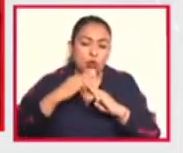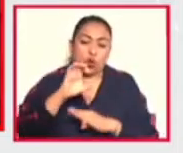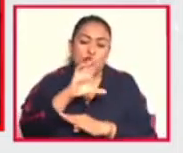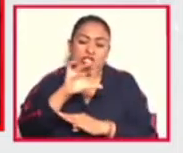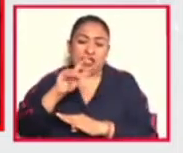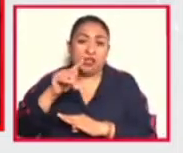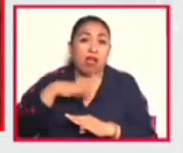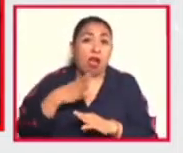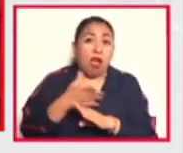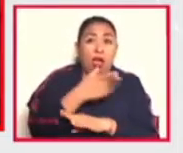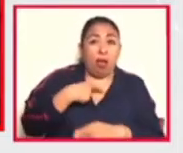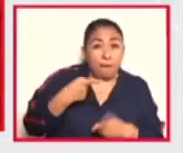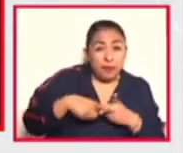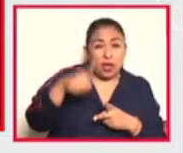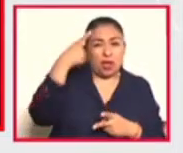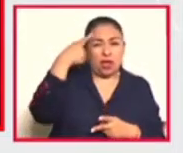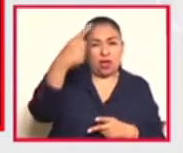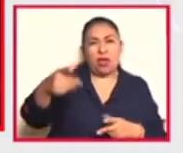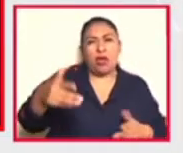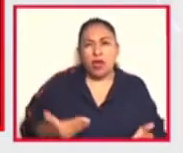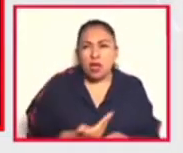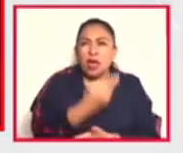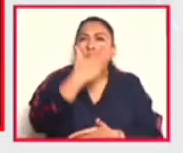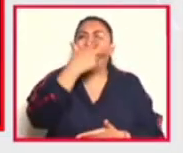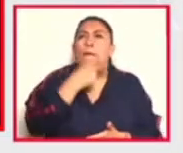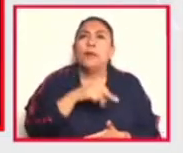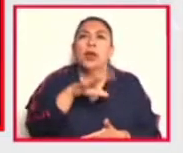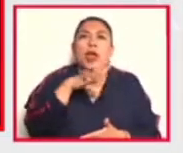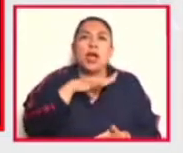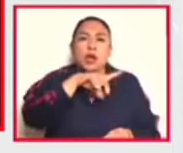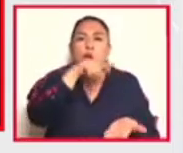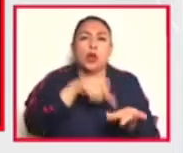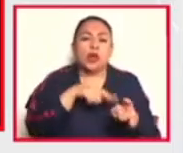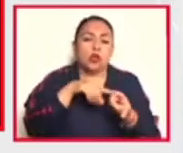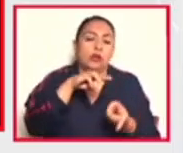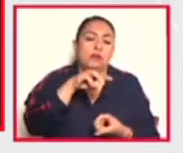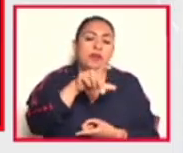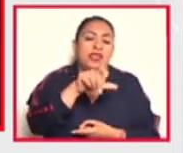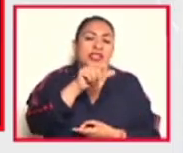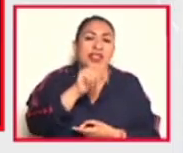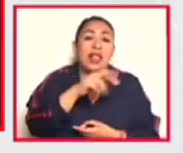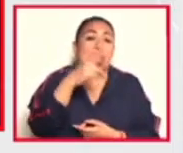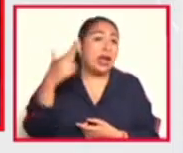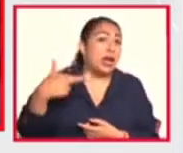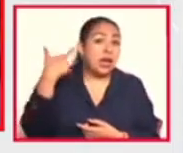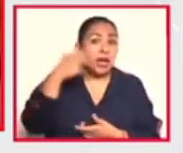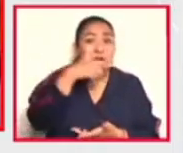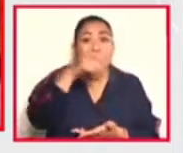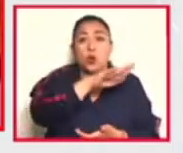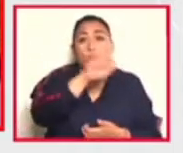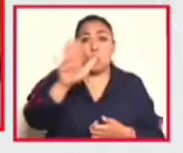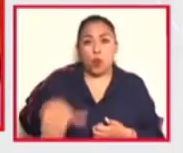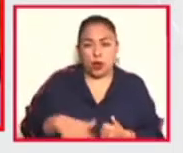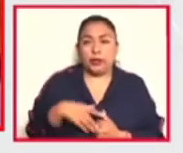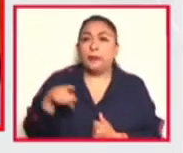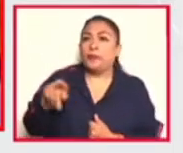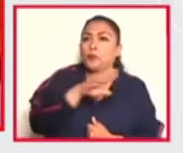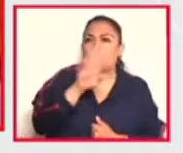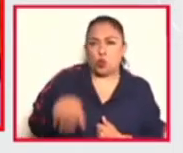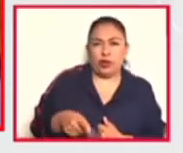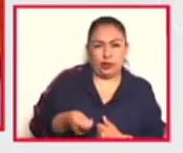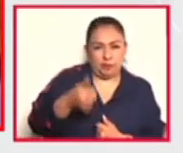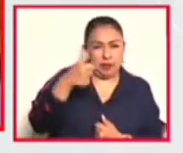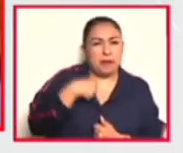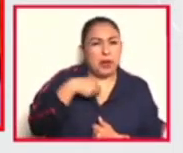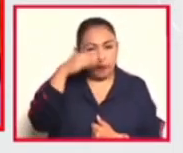creación, la fecundación del hombre se dio a cabo en el Mictlán, el reino de la muerte. La muerte, primero hay que pensar